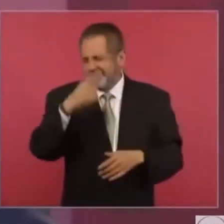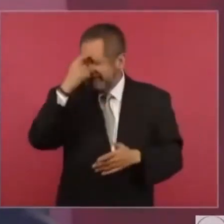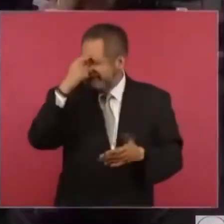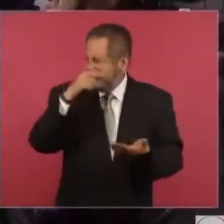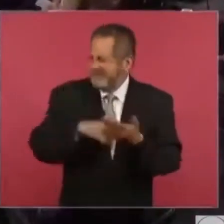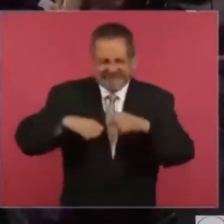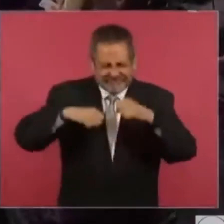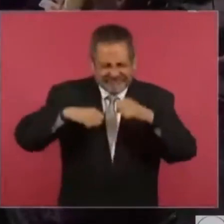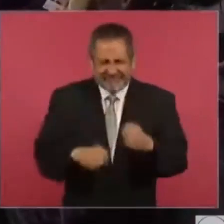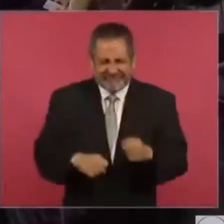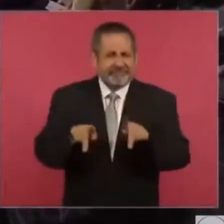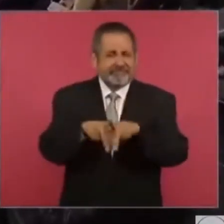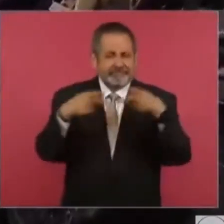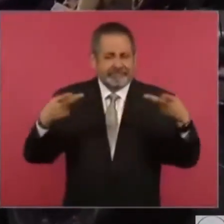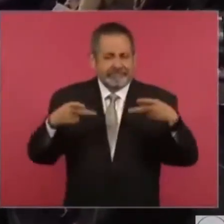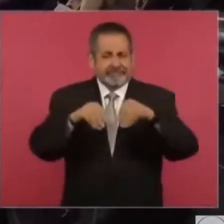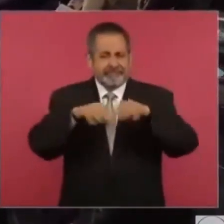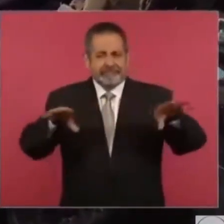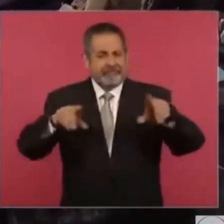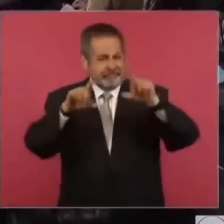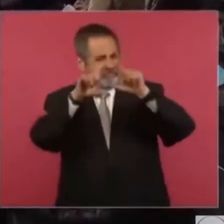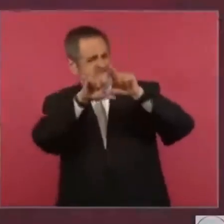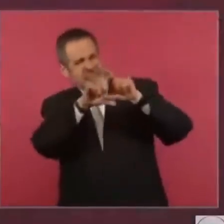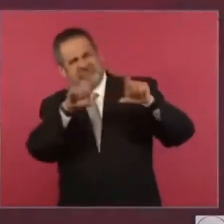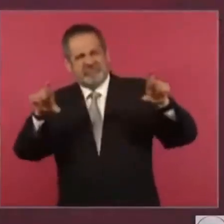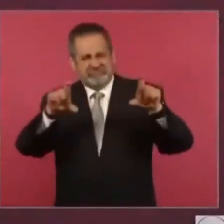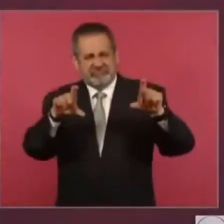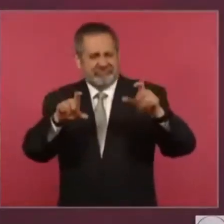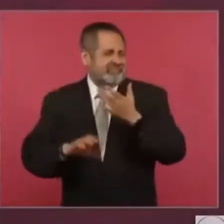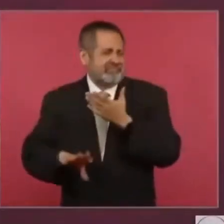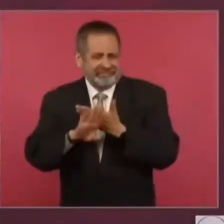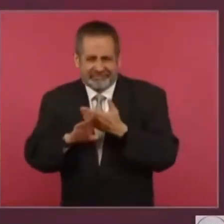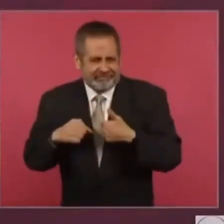titulares de los periódicos,